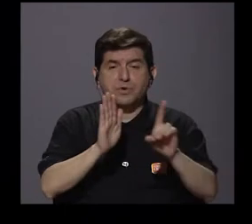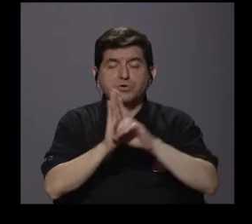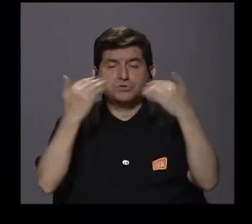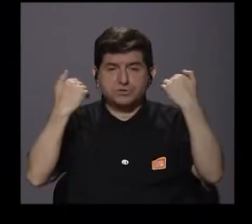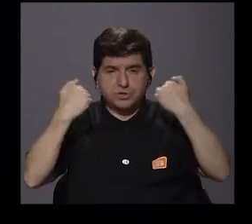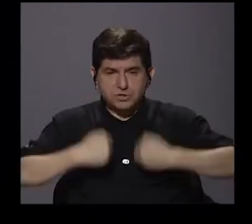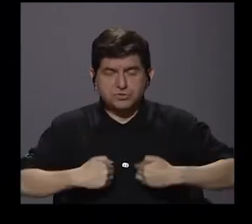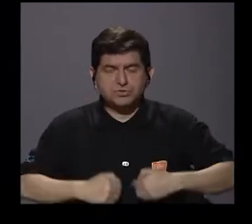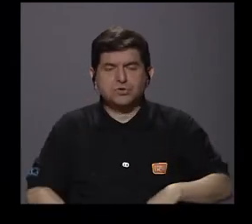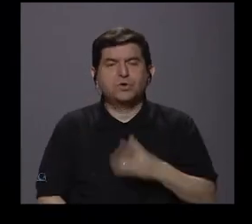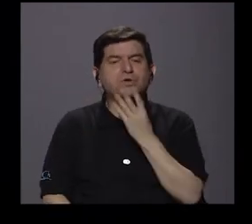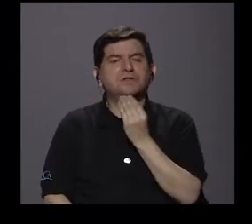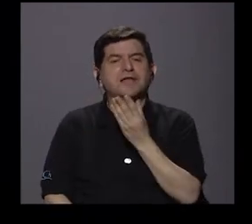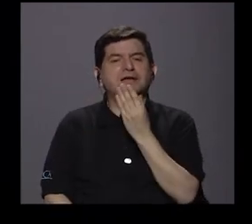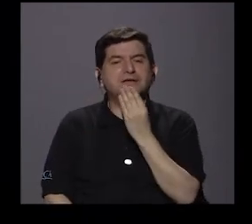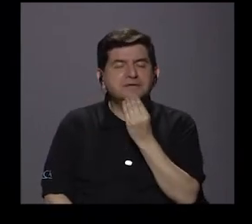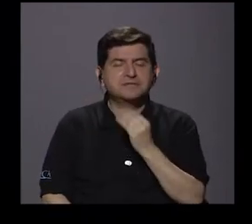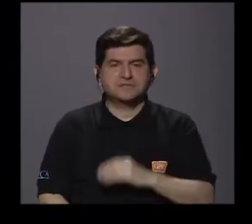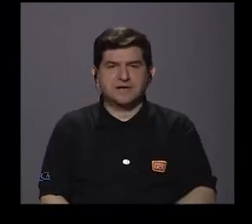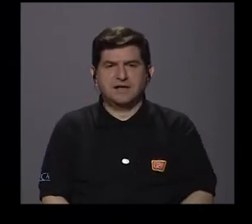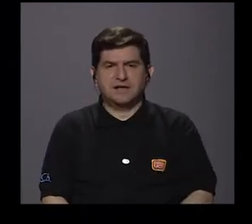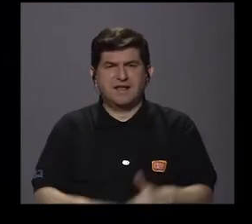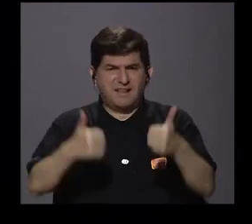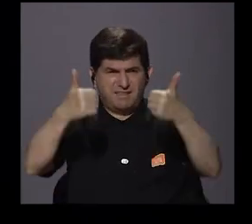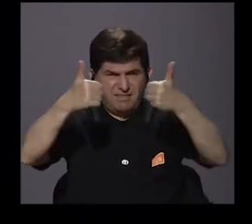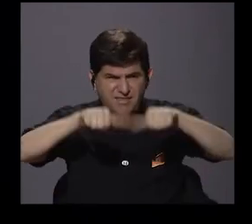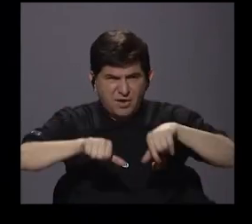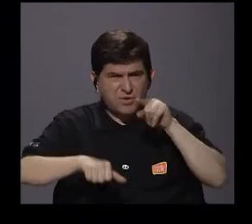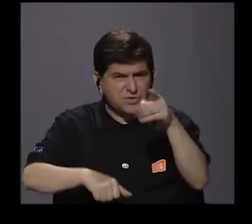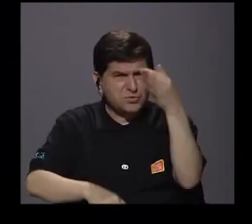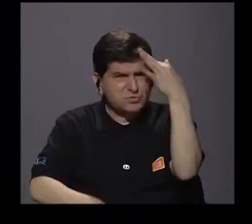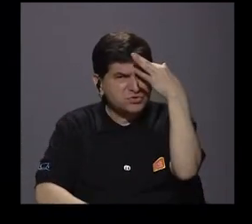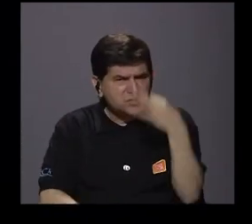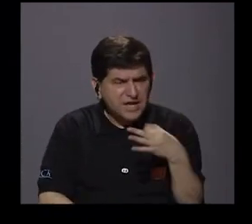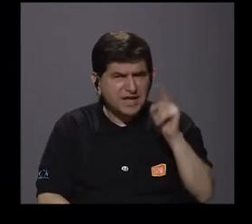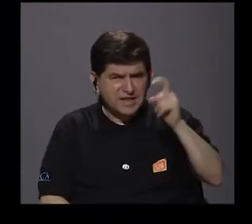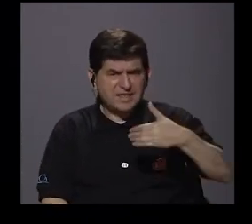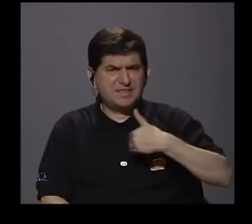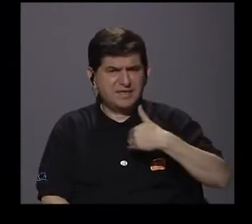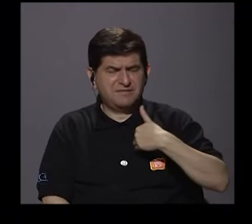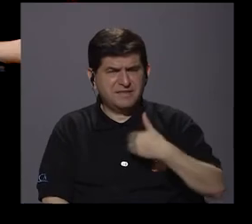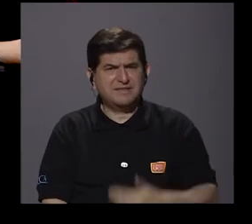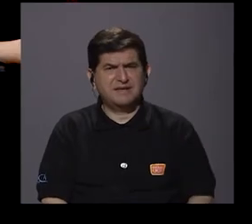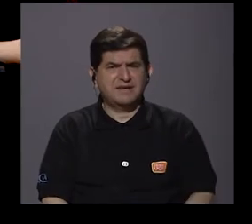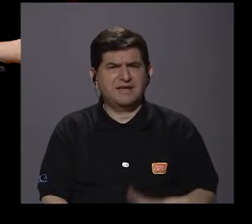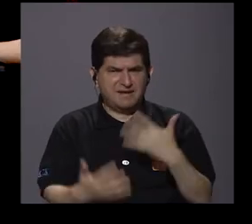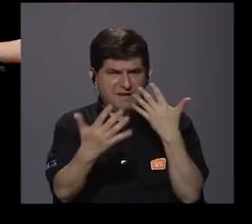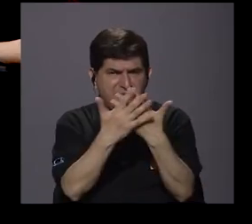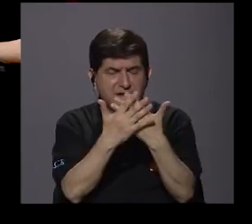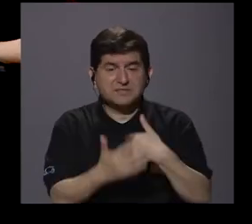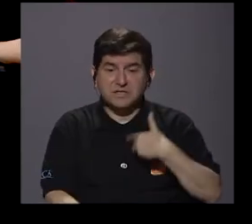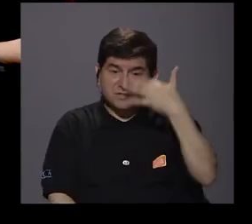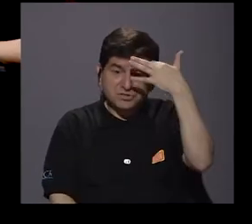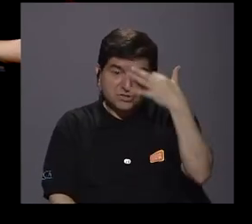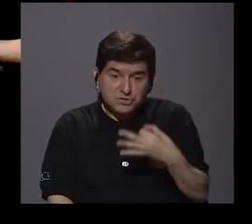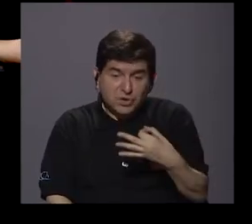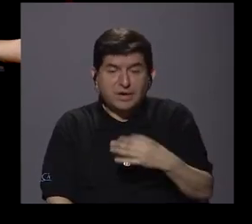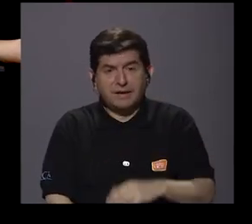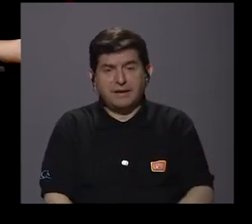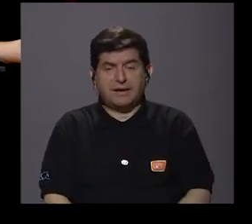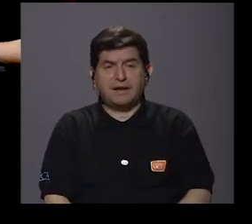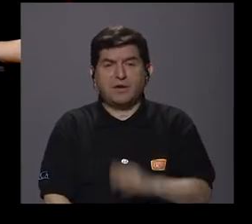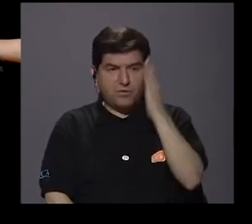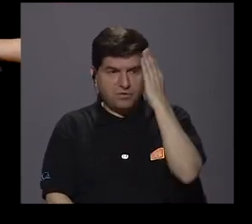derechos humanos israelíes, ¿fueron acorde con lo que usted cree que debía tener en la cárcel? Yo creo,